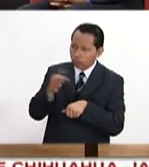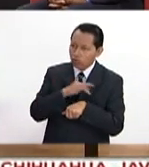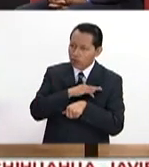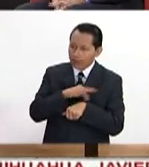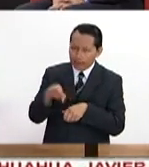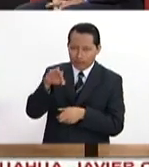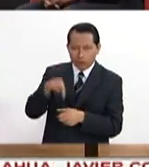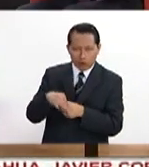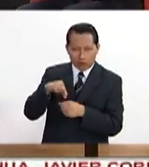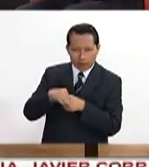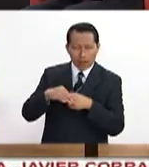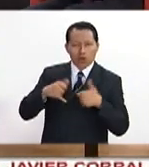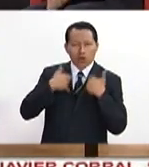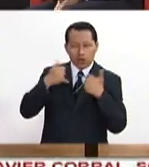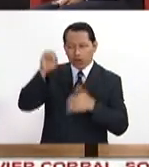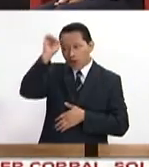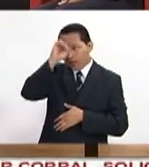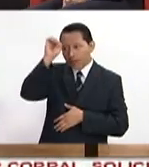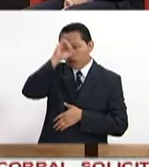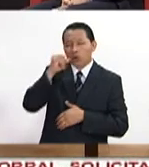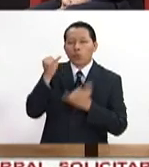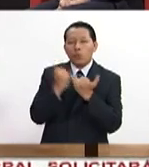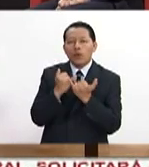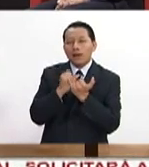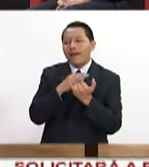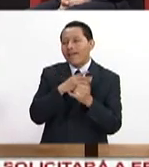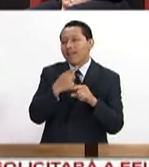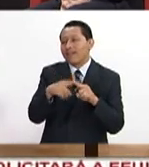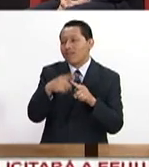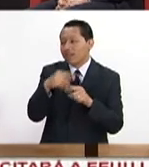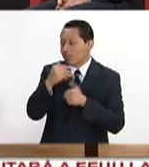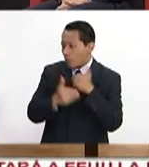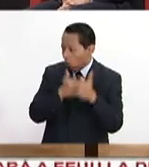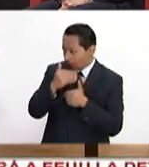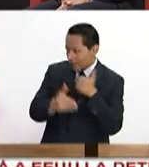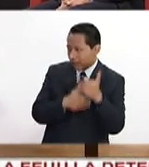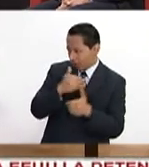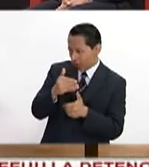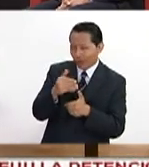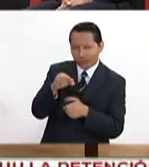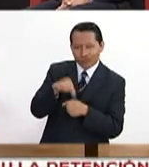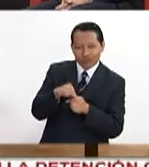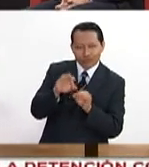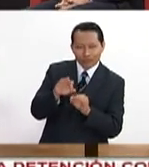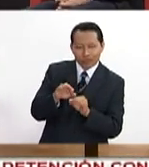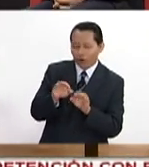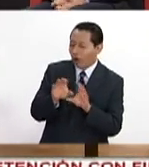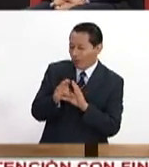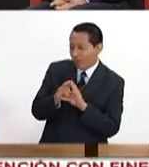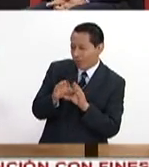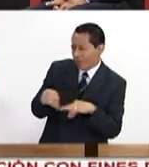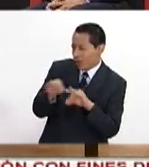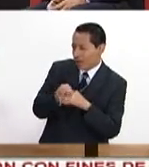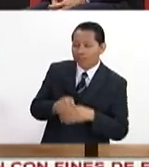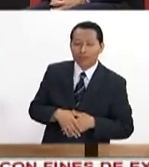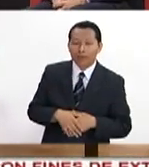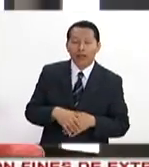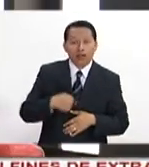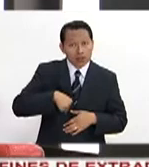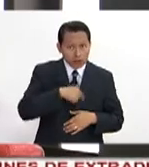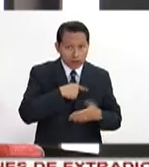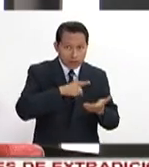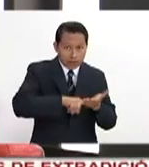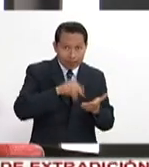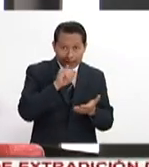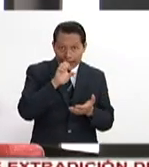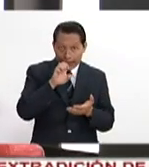jóvenes, de opinar y, por supuesto, formar parte de los distintos procesos democráticos del país? Claro, nosotros en el Instituto Electoral creemos que es muy importante